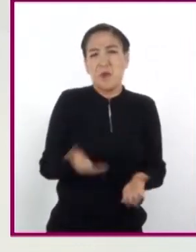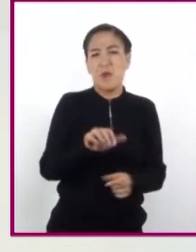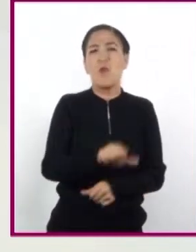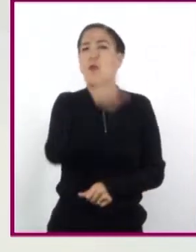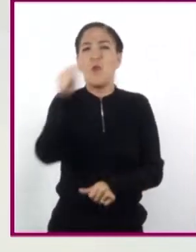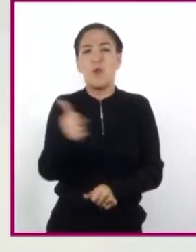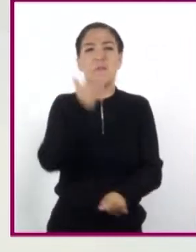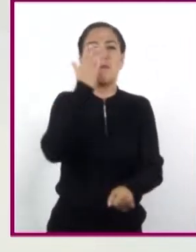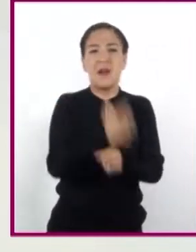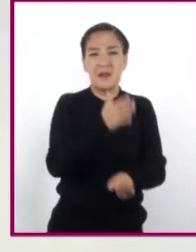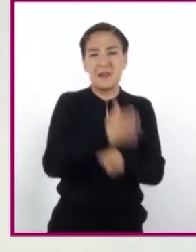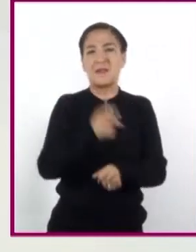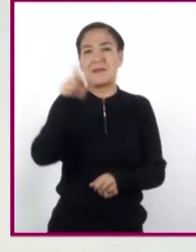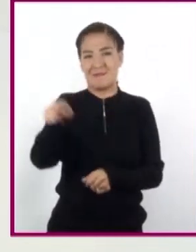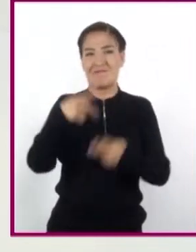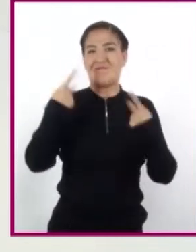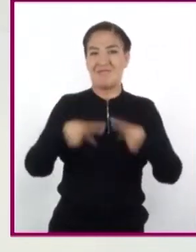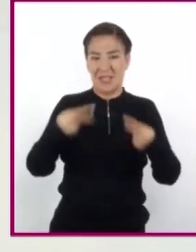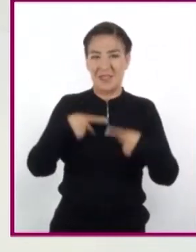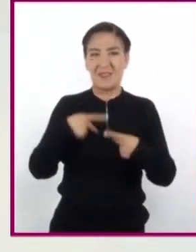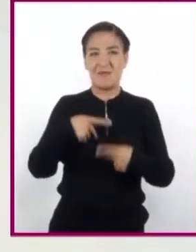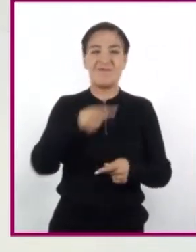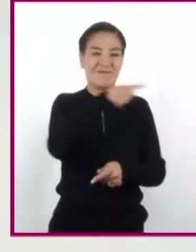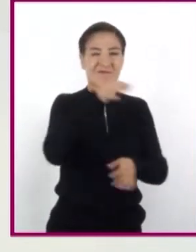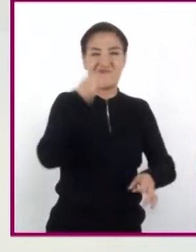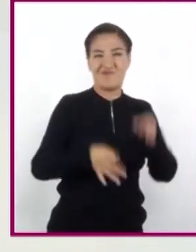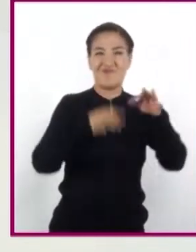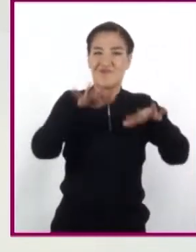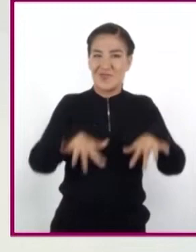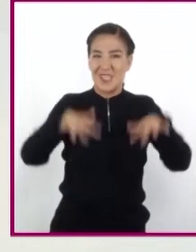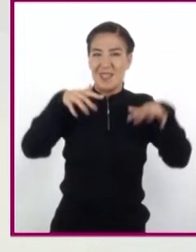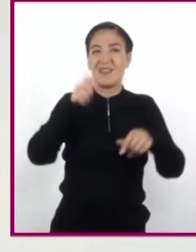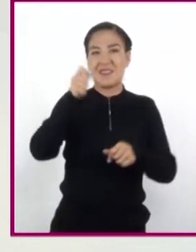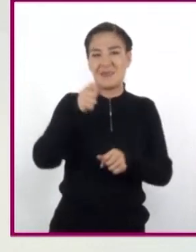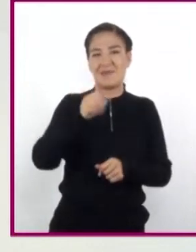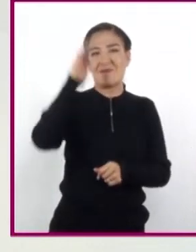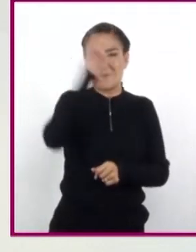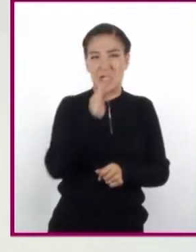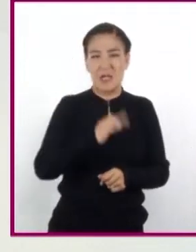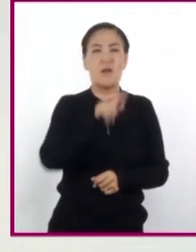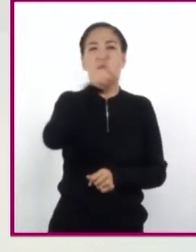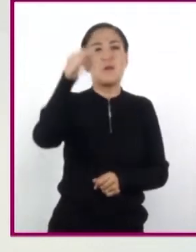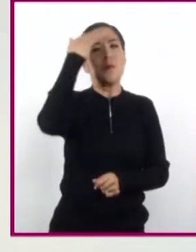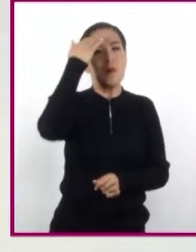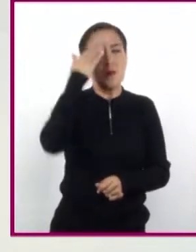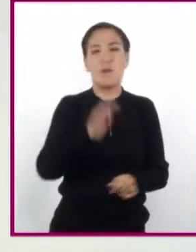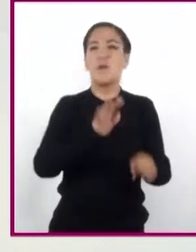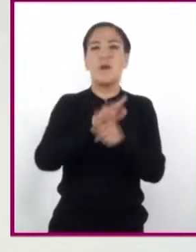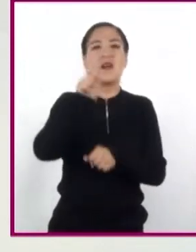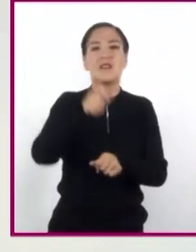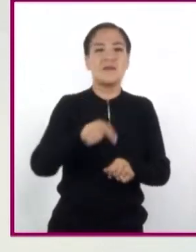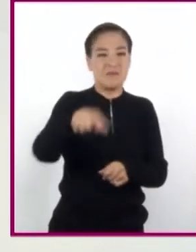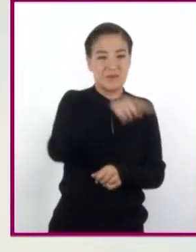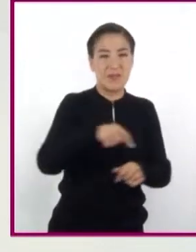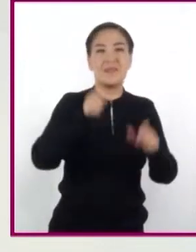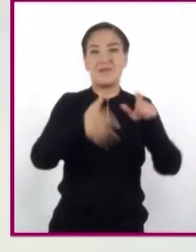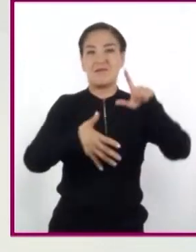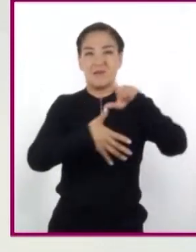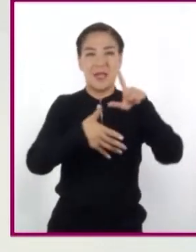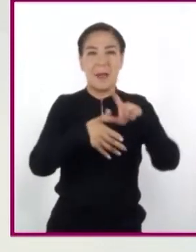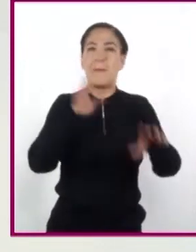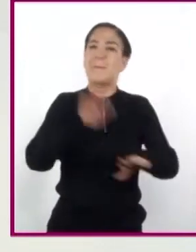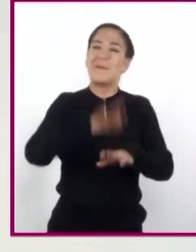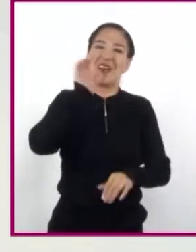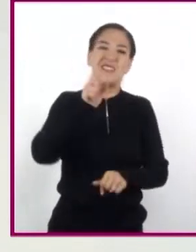castigos impuestos a los sentenciados por el Tribunal del Santo Oficio conocen? ¿Qué sector de la población novohispana creen que era el